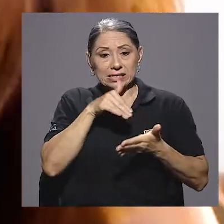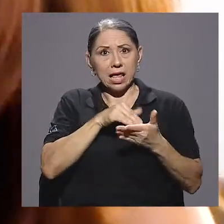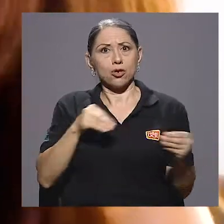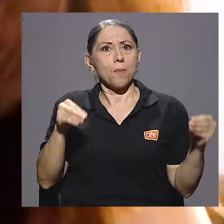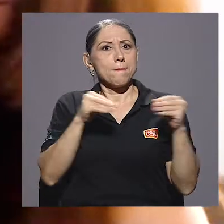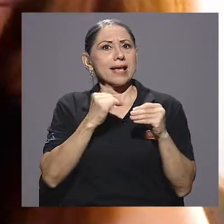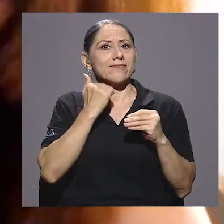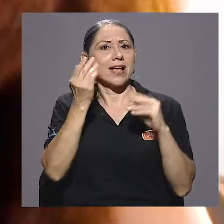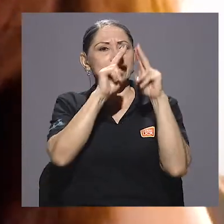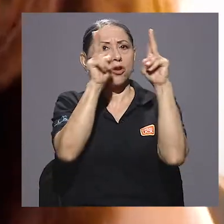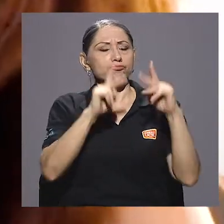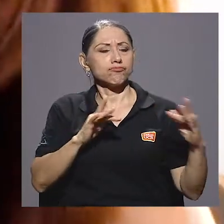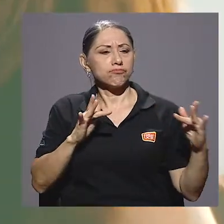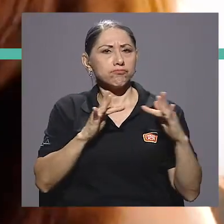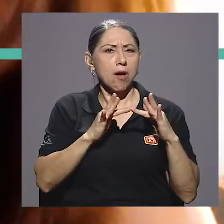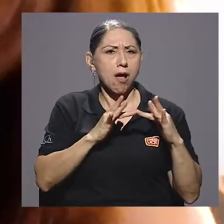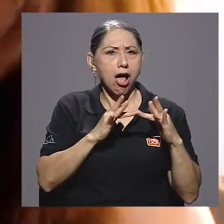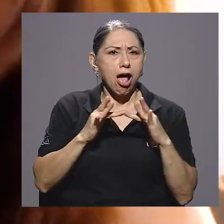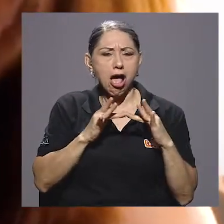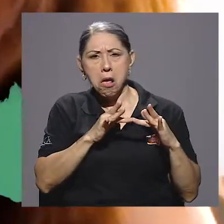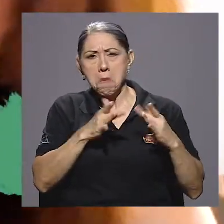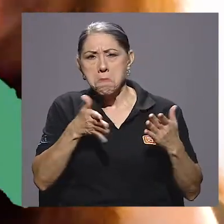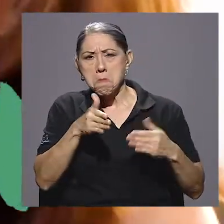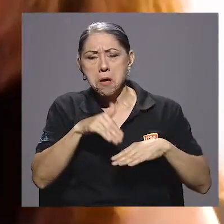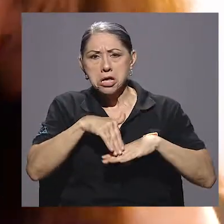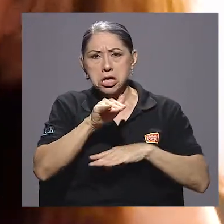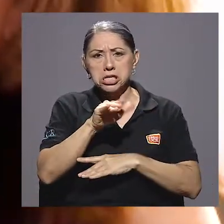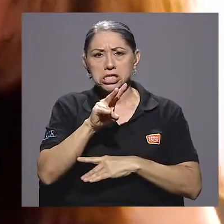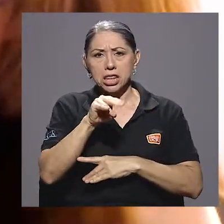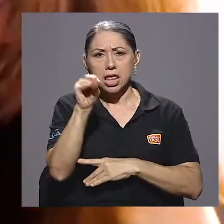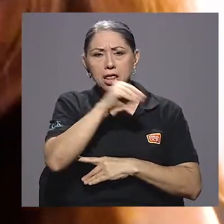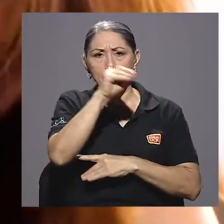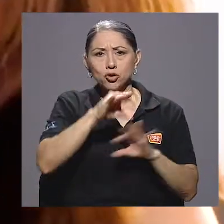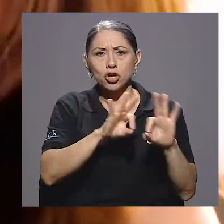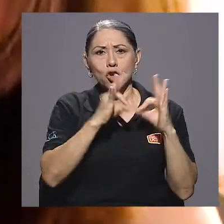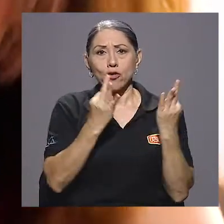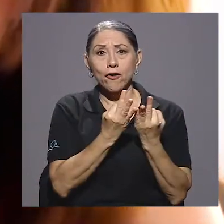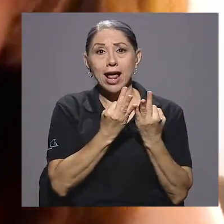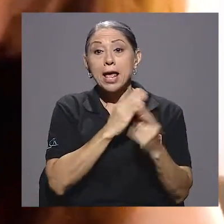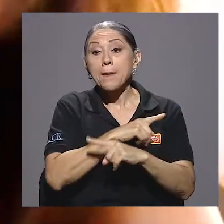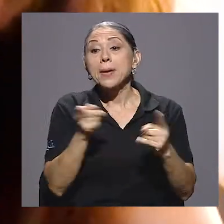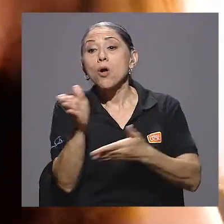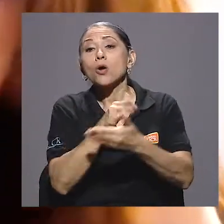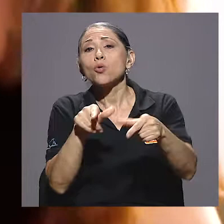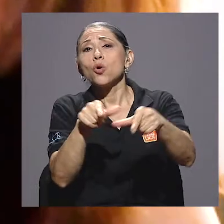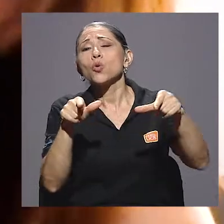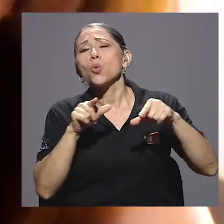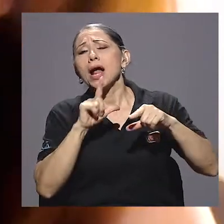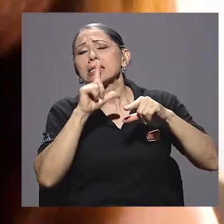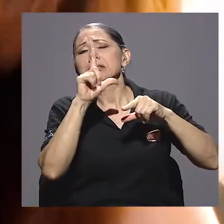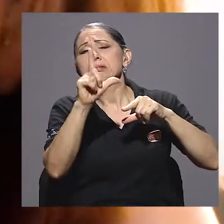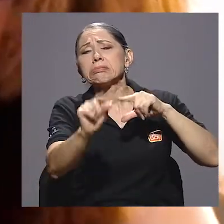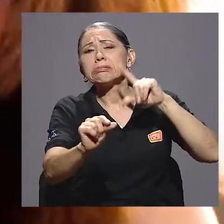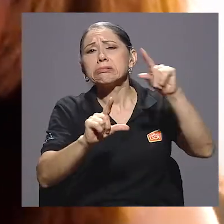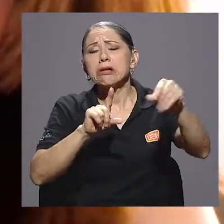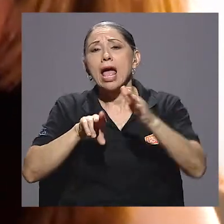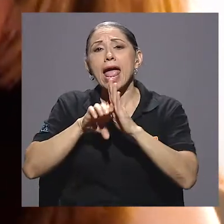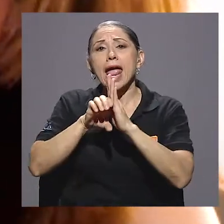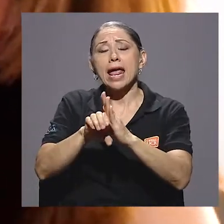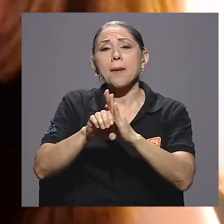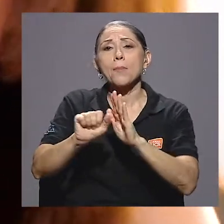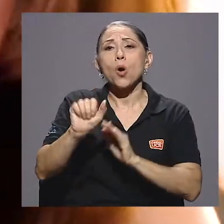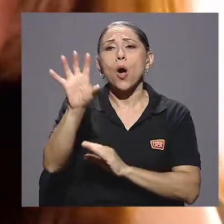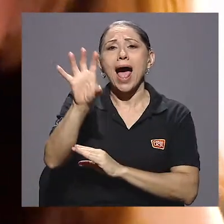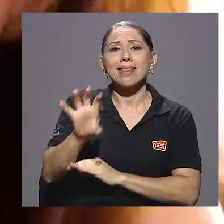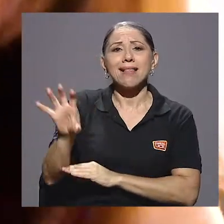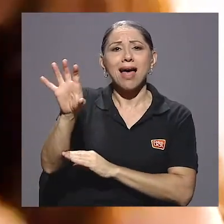la región central puede andar por encima del 70% de los hogares, en el caso de algunas regiones como las Huetares,